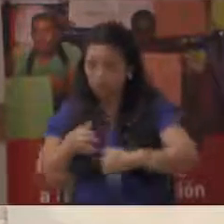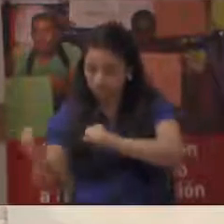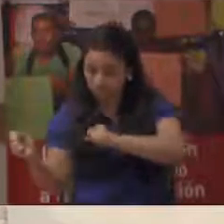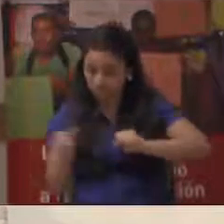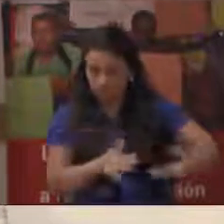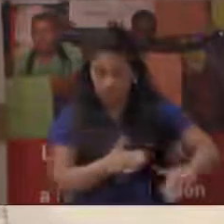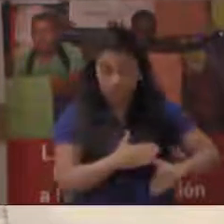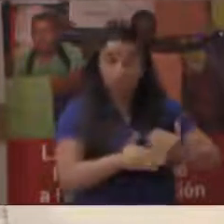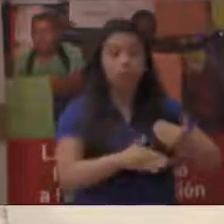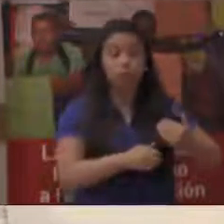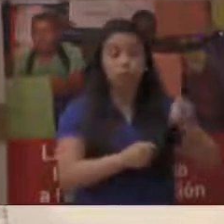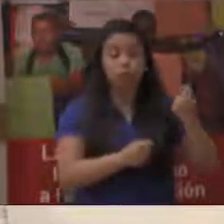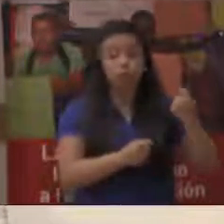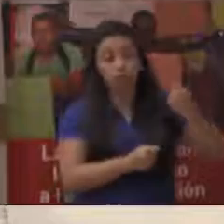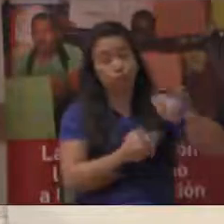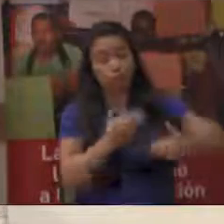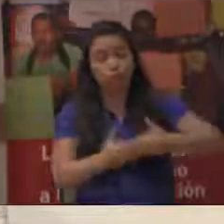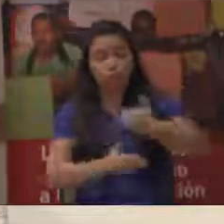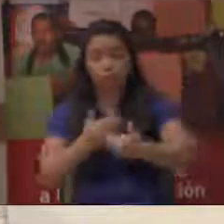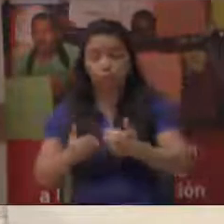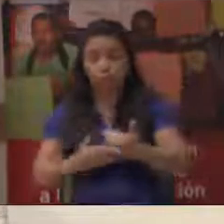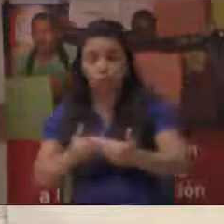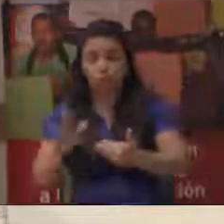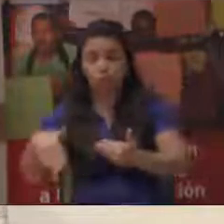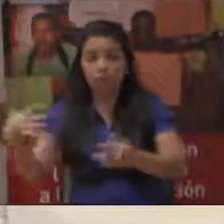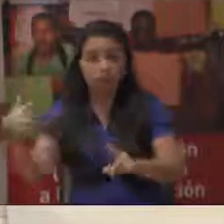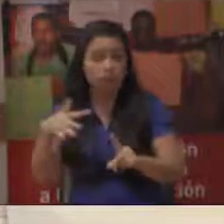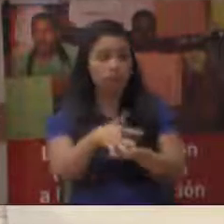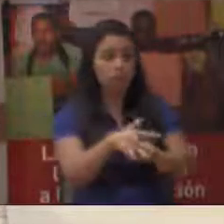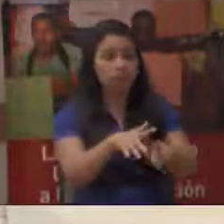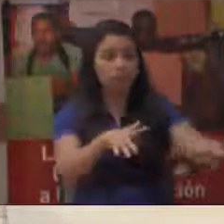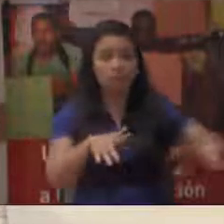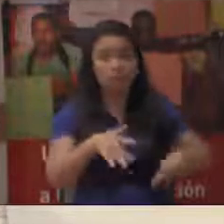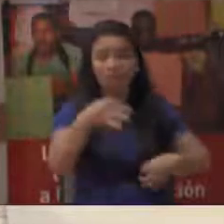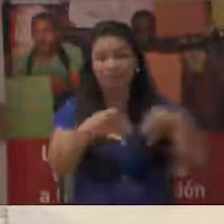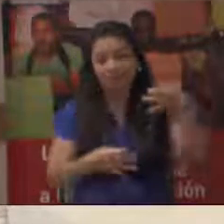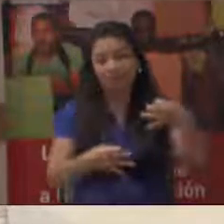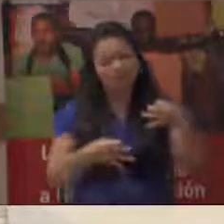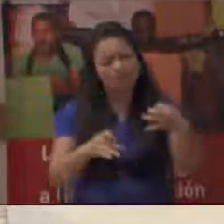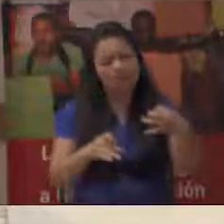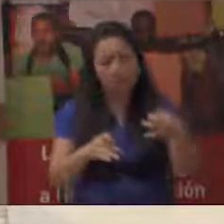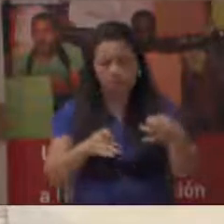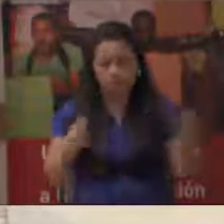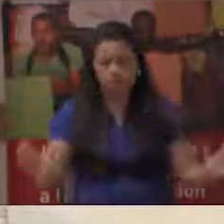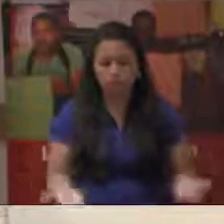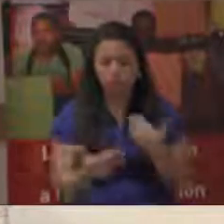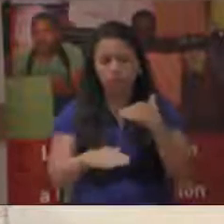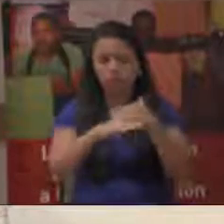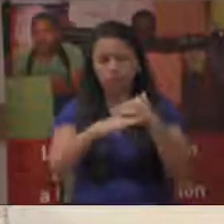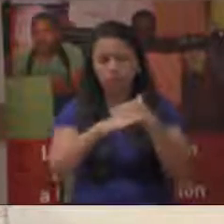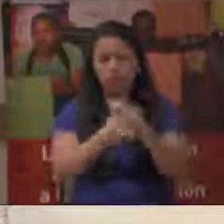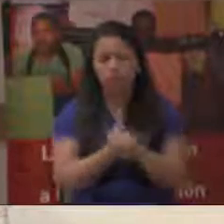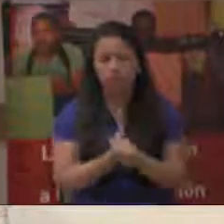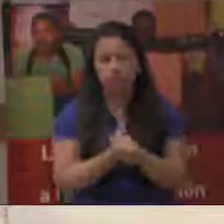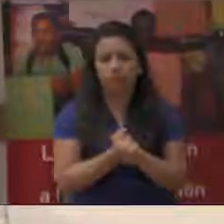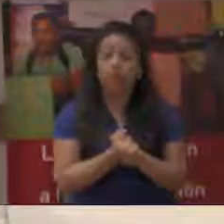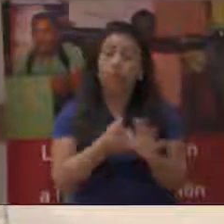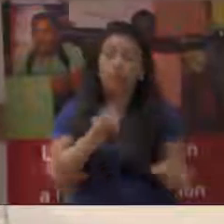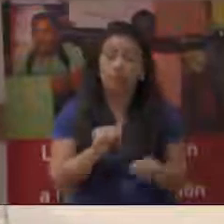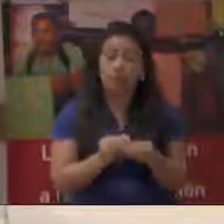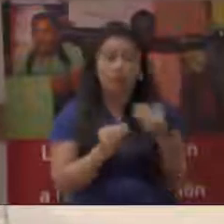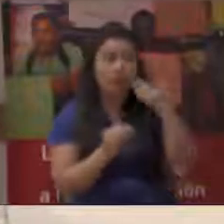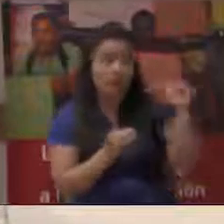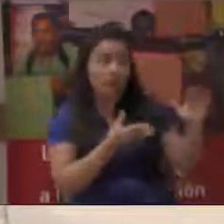reintegración para que lo que viene no afecte la seguridad jurídica que tienen. Decirles además, Mabel,